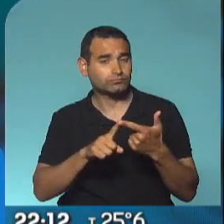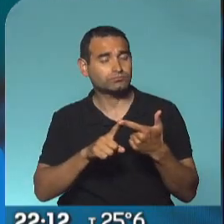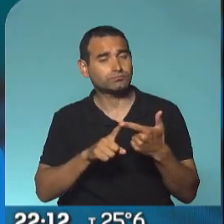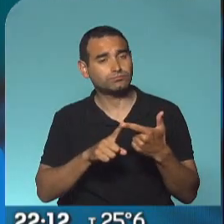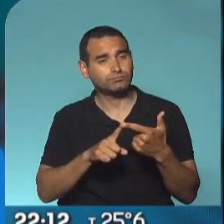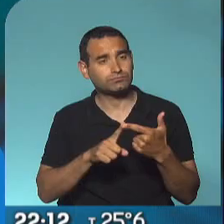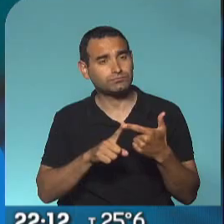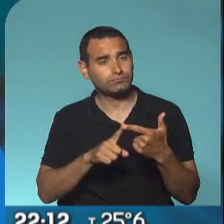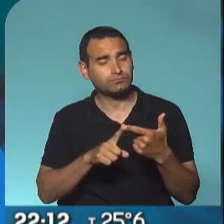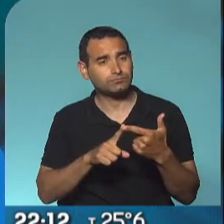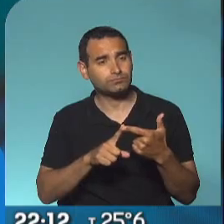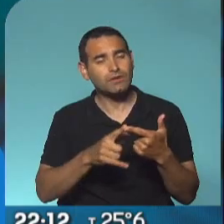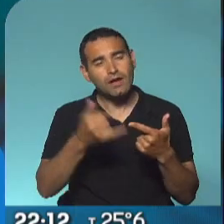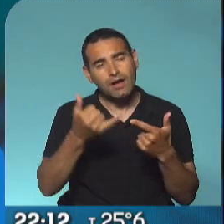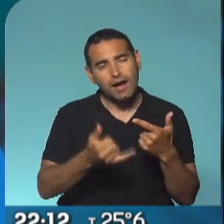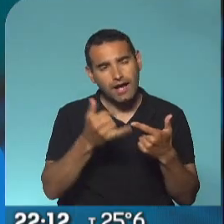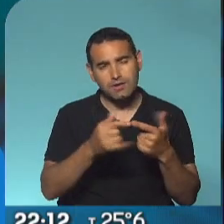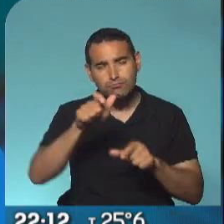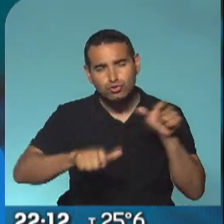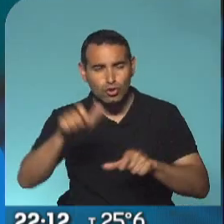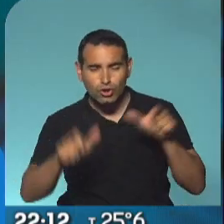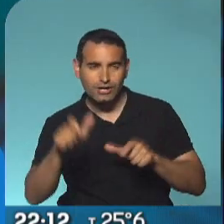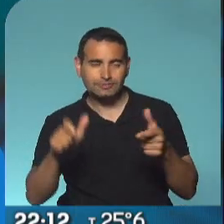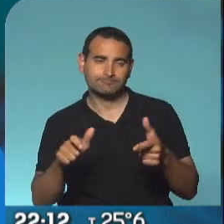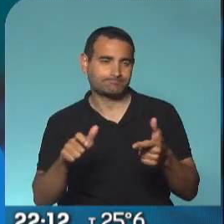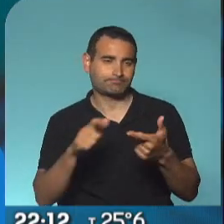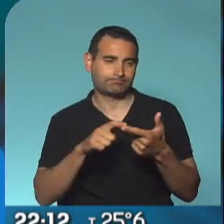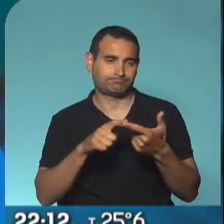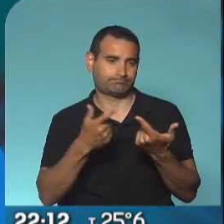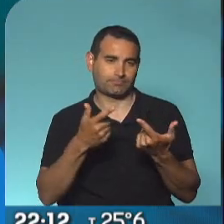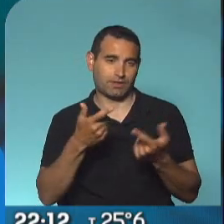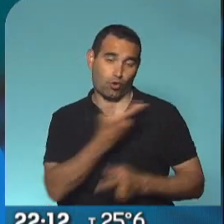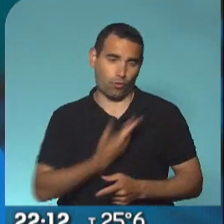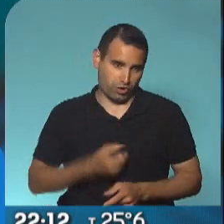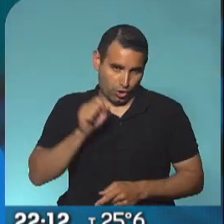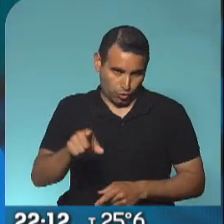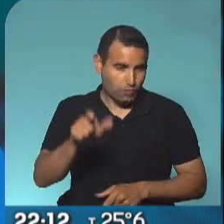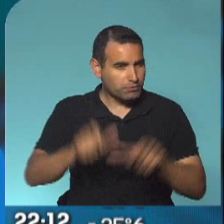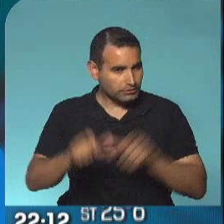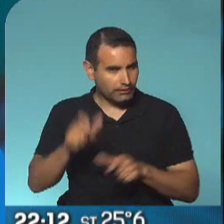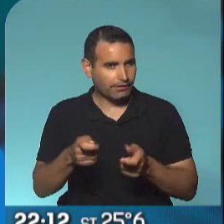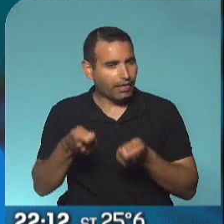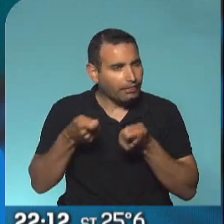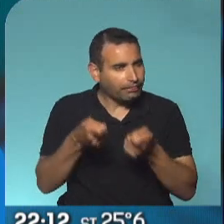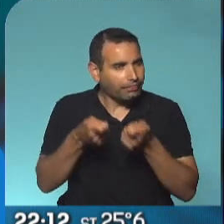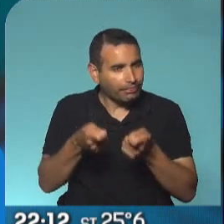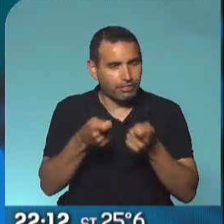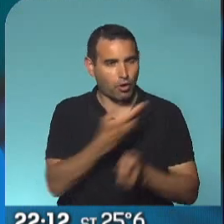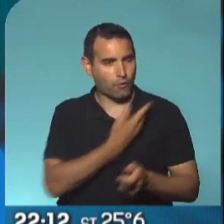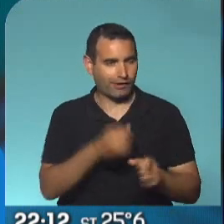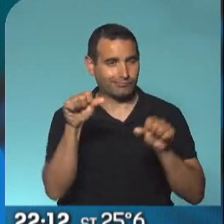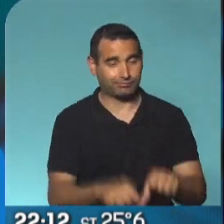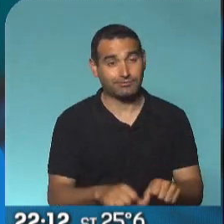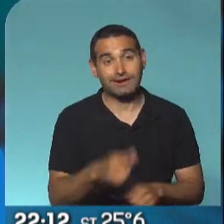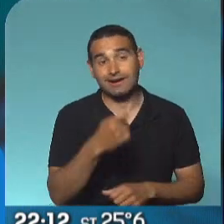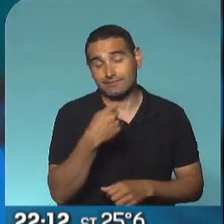es que hubo actores que tienen que ver con la órbita estatal que contribuyeron para la desestabilización. Estoy